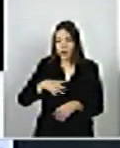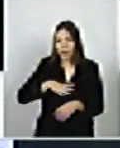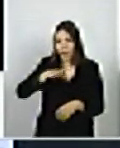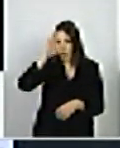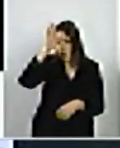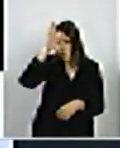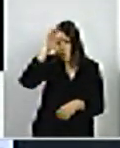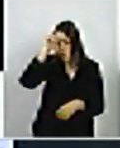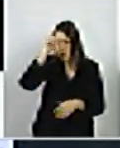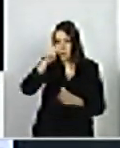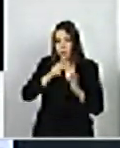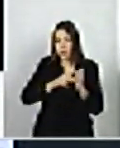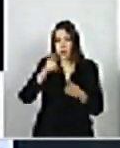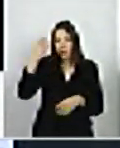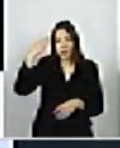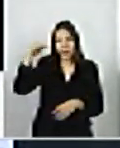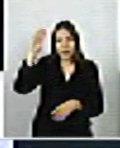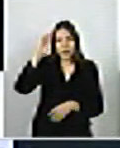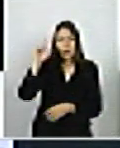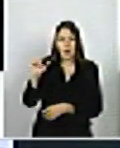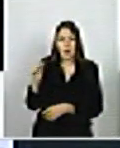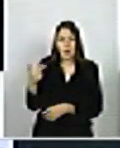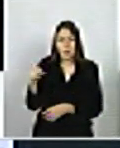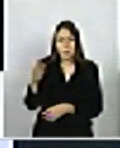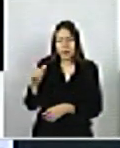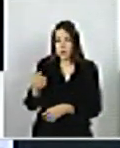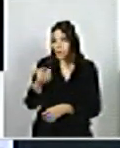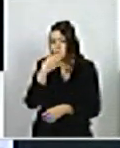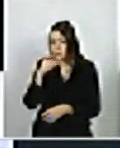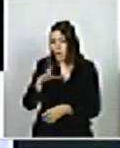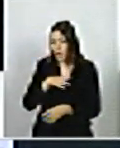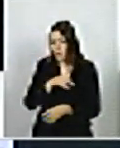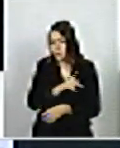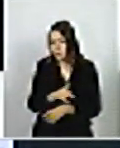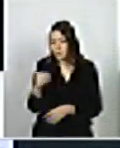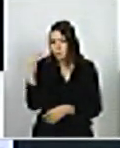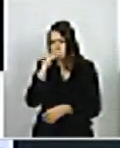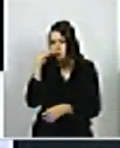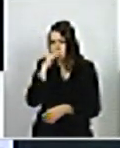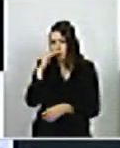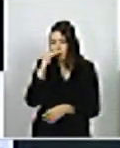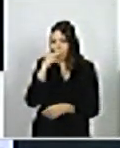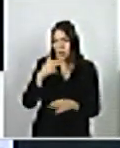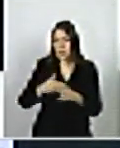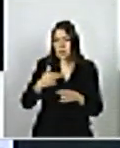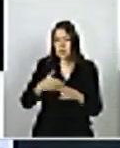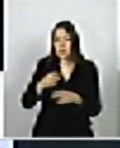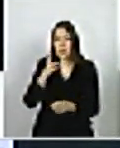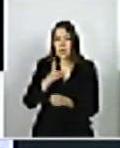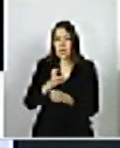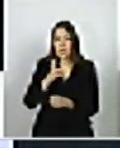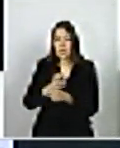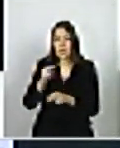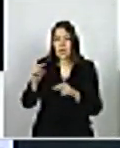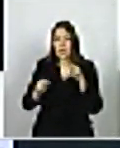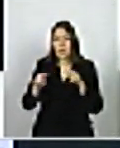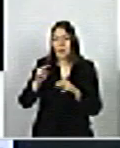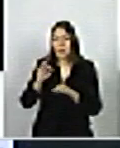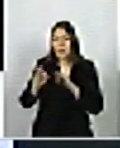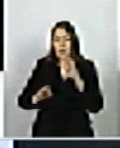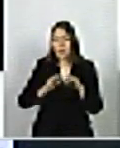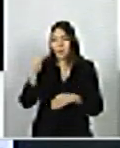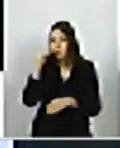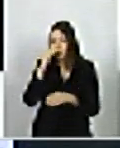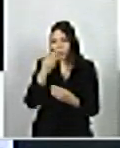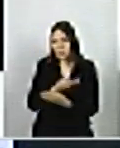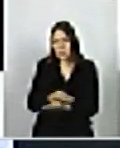sobre medicinas. Ellos tienen medicinas gratuitas hasta el tercer nivel de tratamiento médico. ¿Por